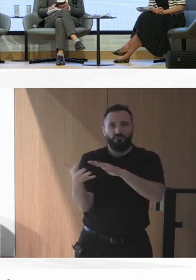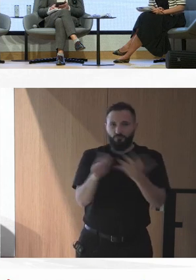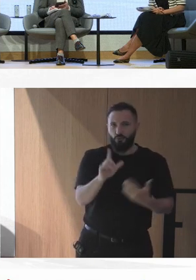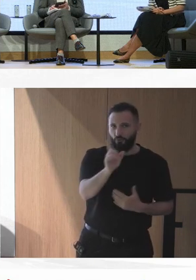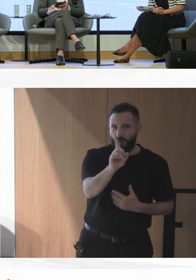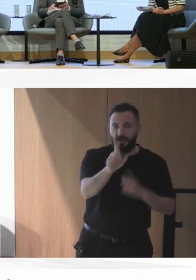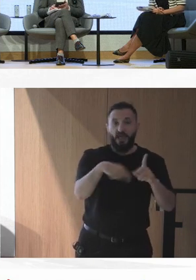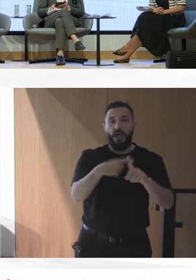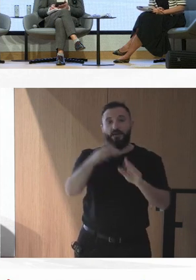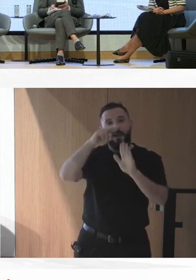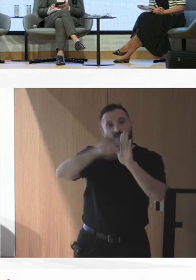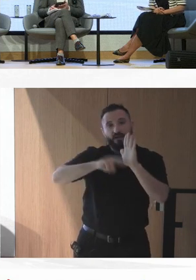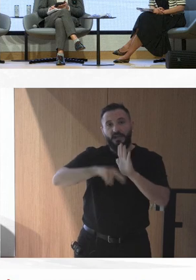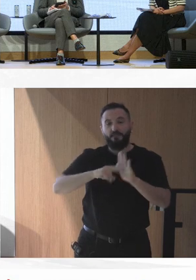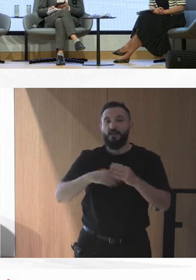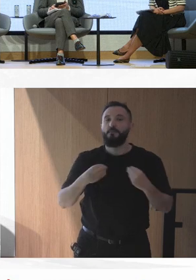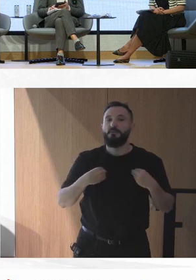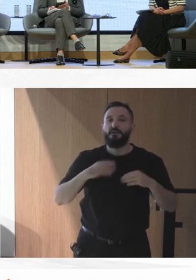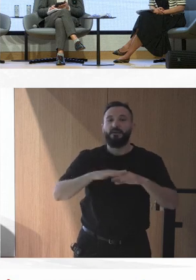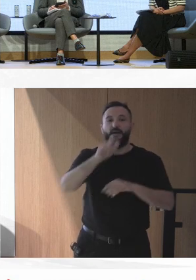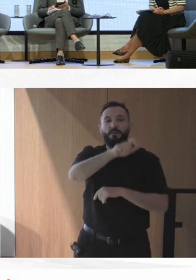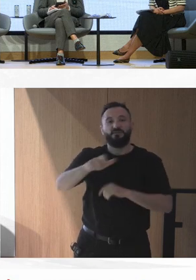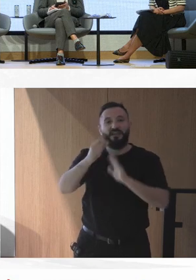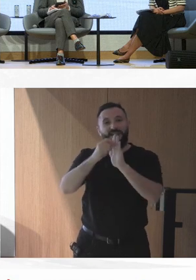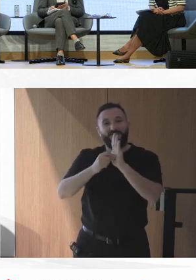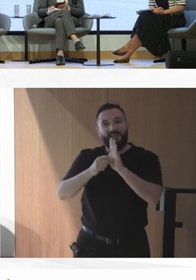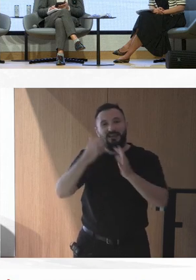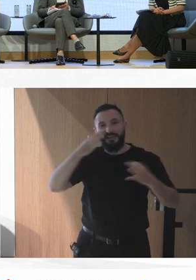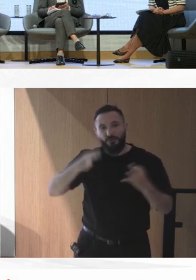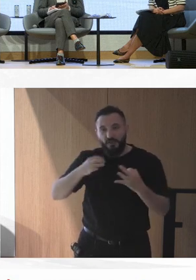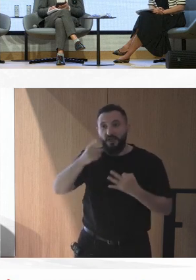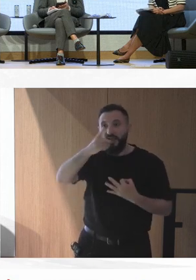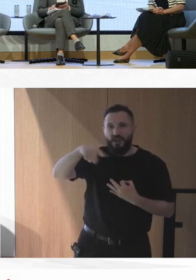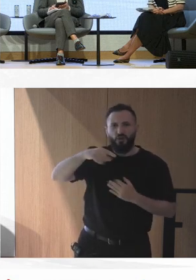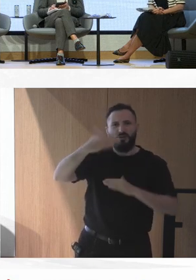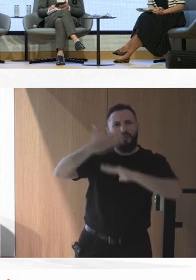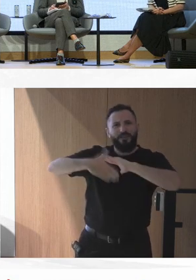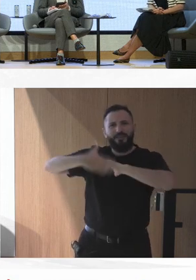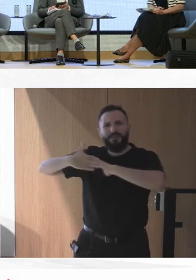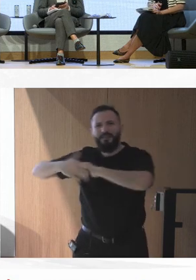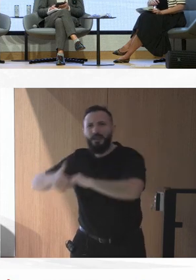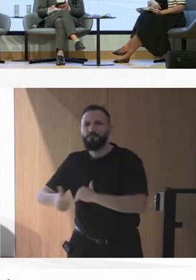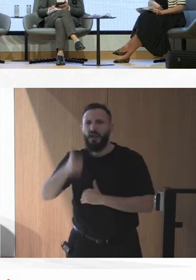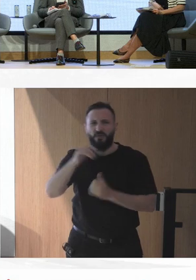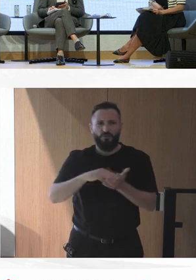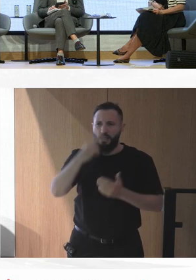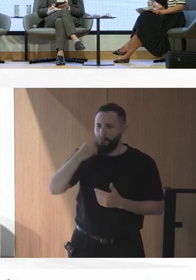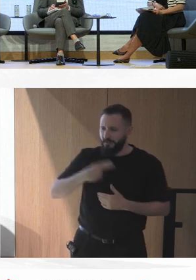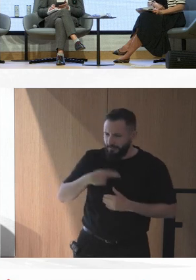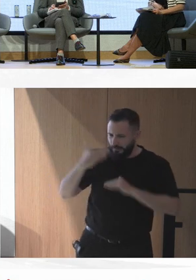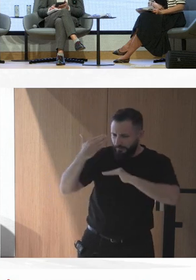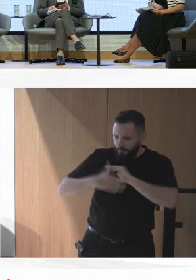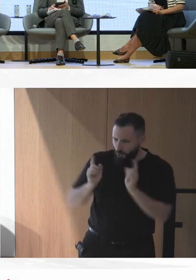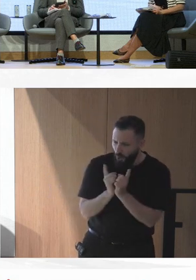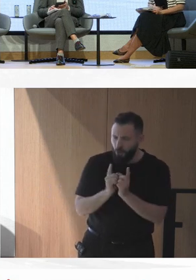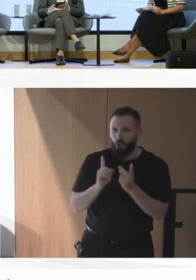el régimen de vida de las personas sometidas a medidas de seguridad tiene mayores restricciones en visitas, ¿no?, en